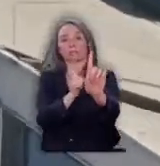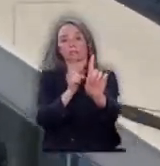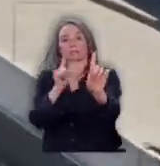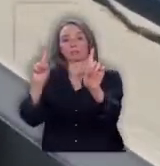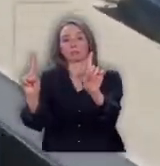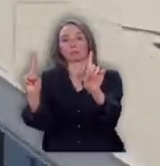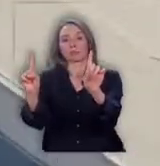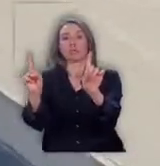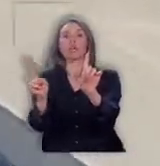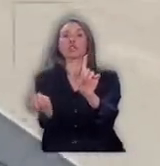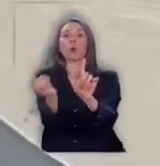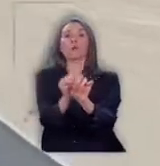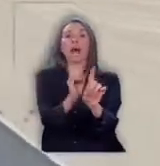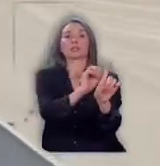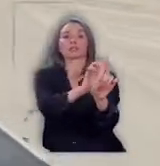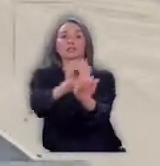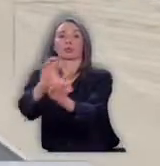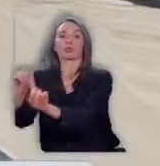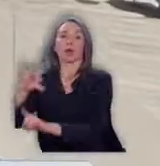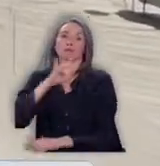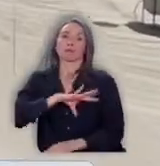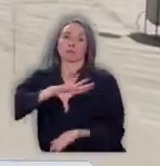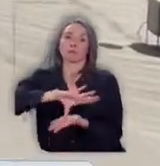contagios en nuestro